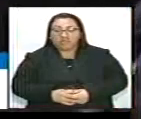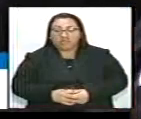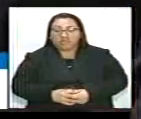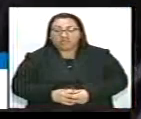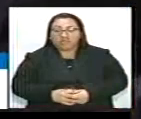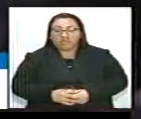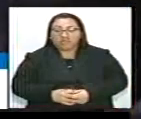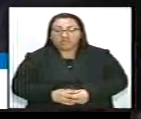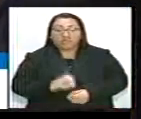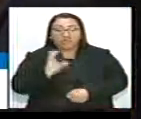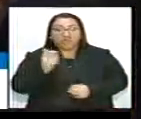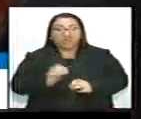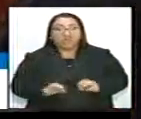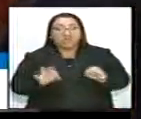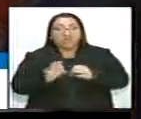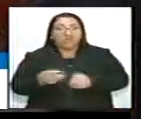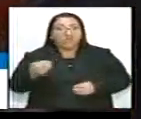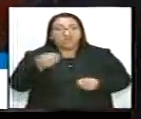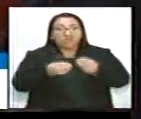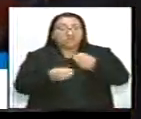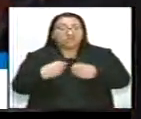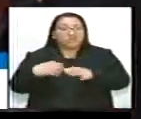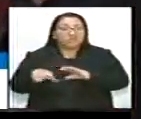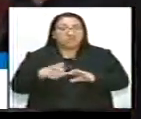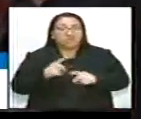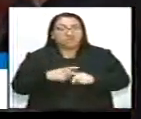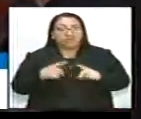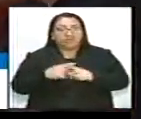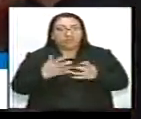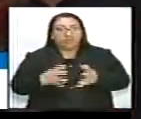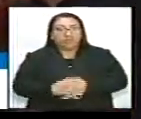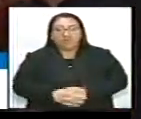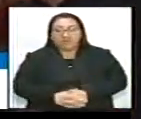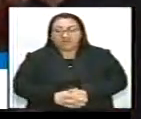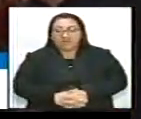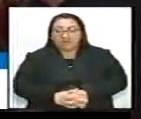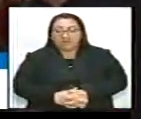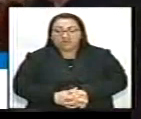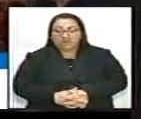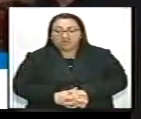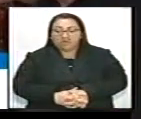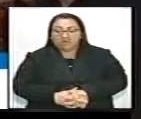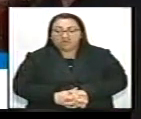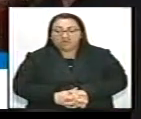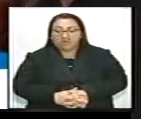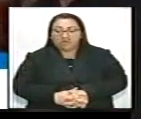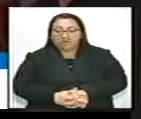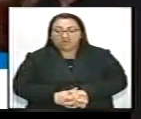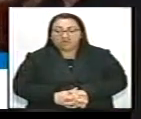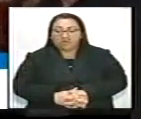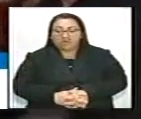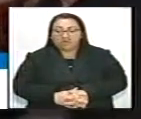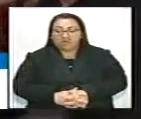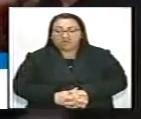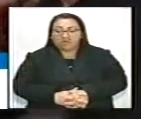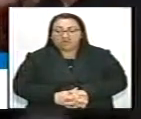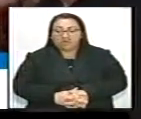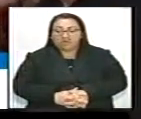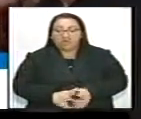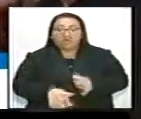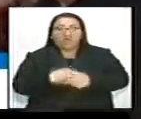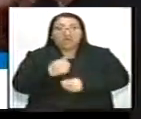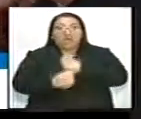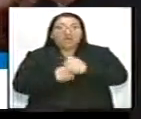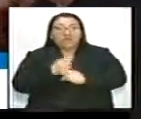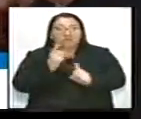en consideración, ya que tenemos que hacer la agenda que debe cubrir todo el año que usted va a estar al frente de